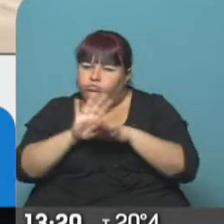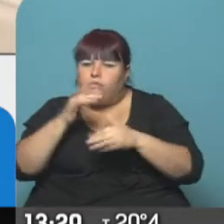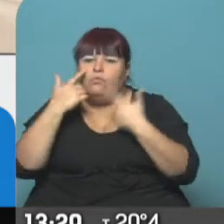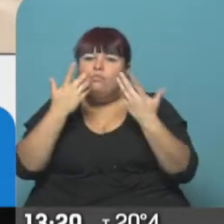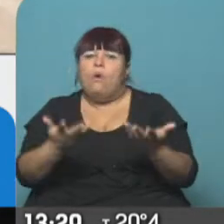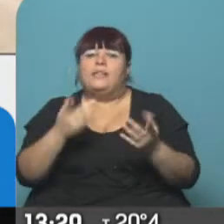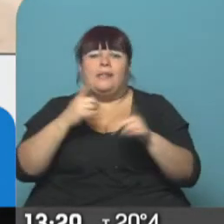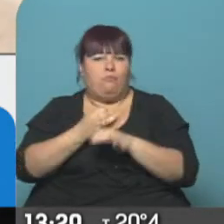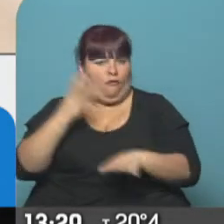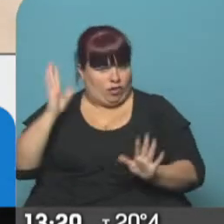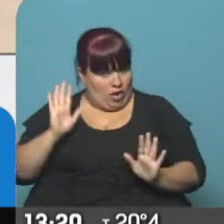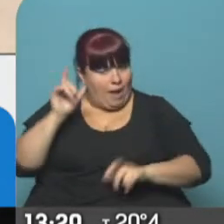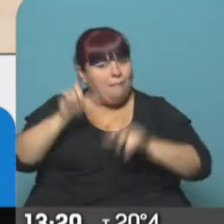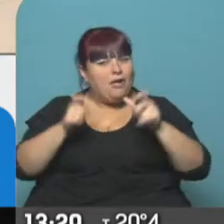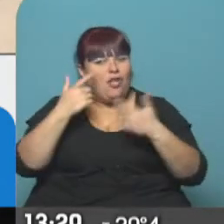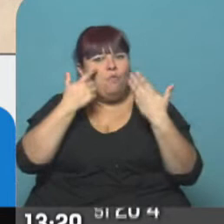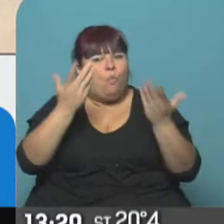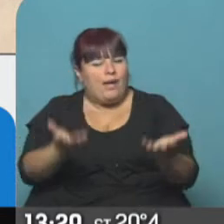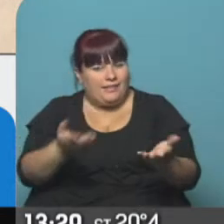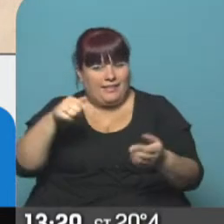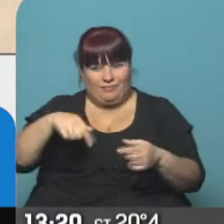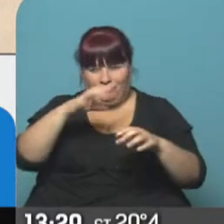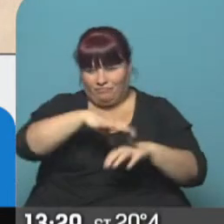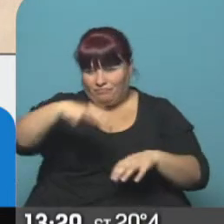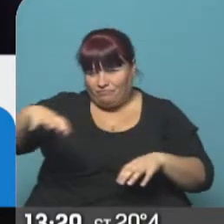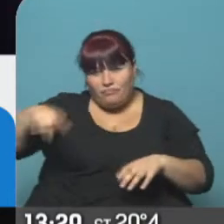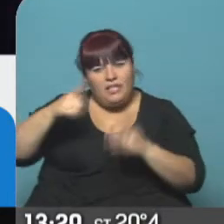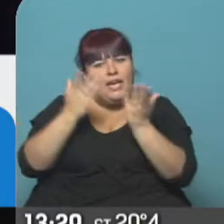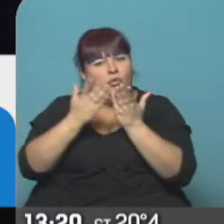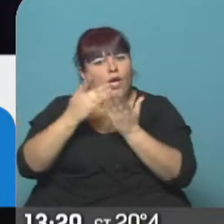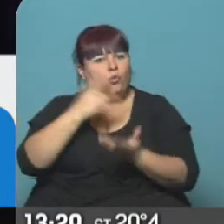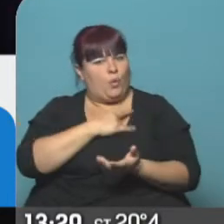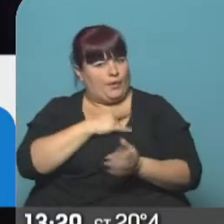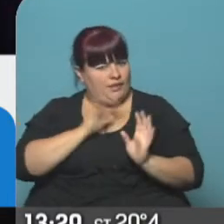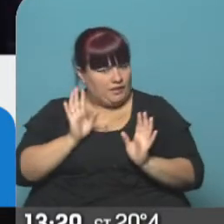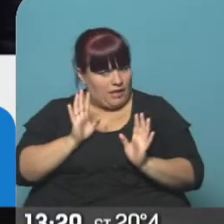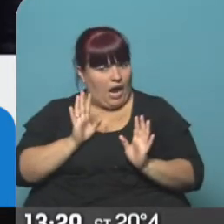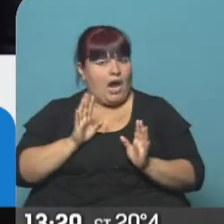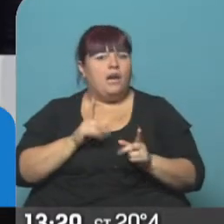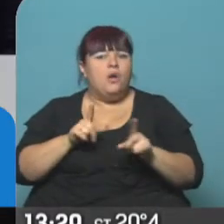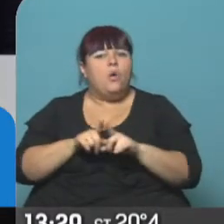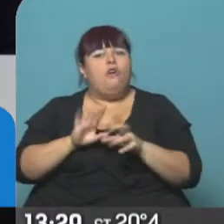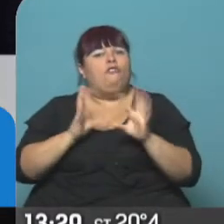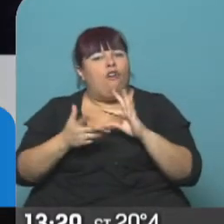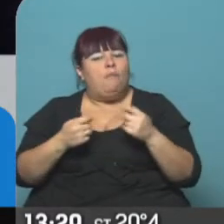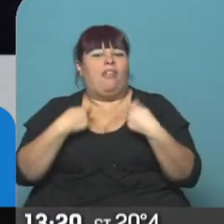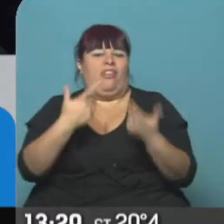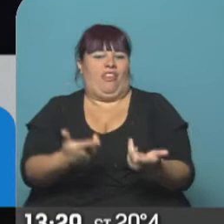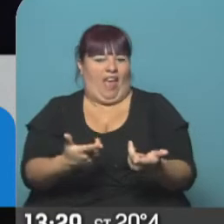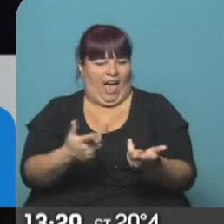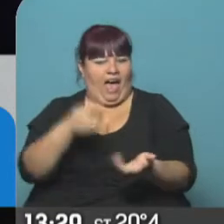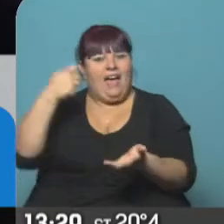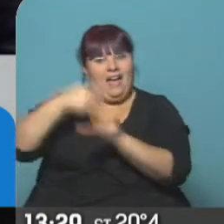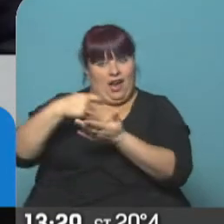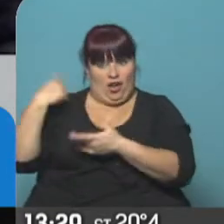presentadas por profesionales de la gente que está presentando los distintos de esta nación estudiantes universitarios que de buena manera están devolviendo justamente la